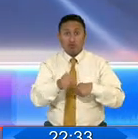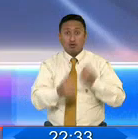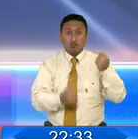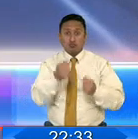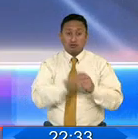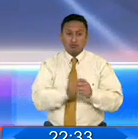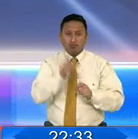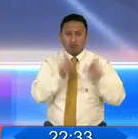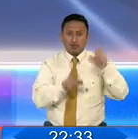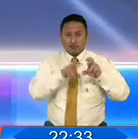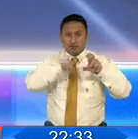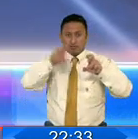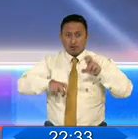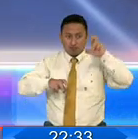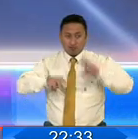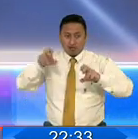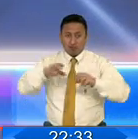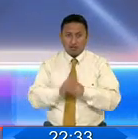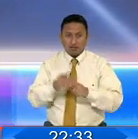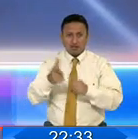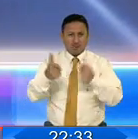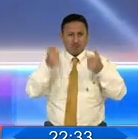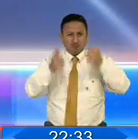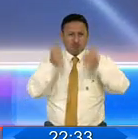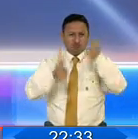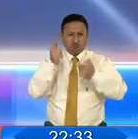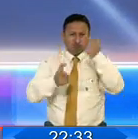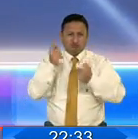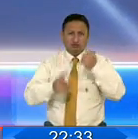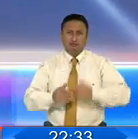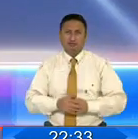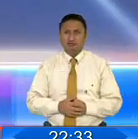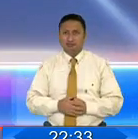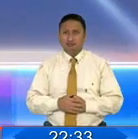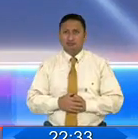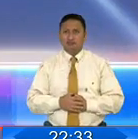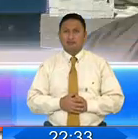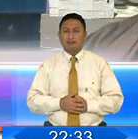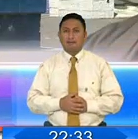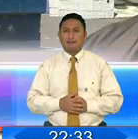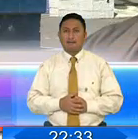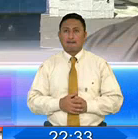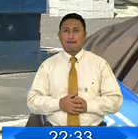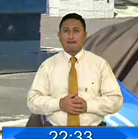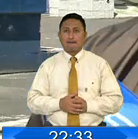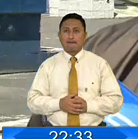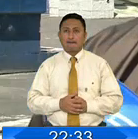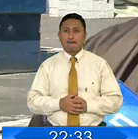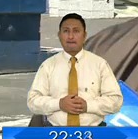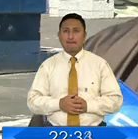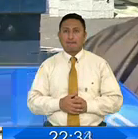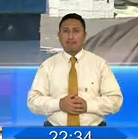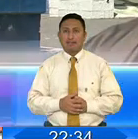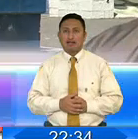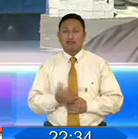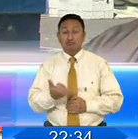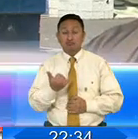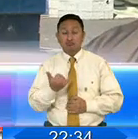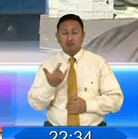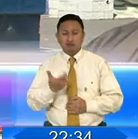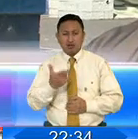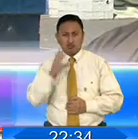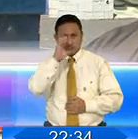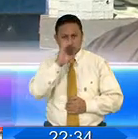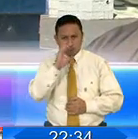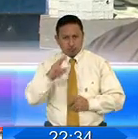se bajaron varios sujetos y les acribillaron a tiros. nos encontramos realizando un trabajo a fin de conocer